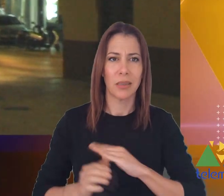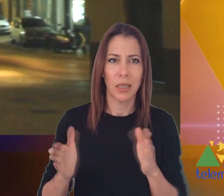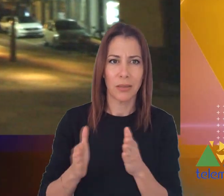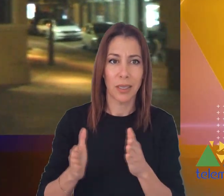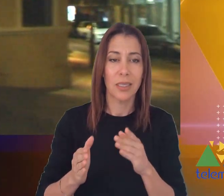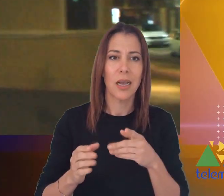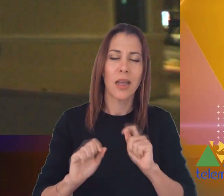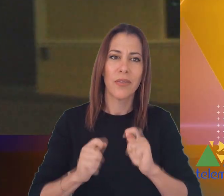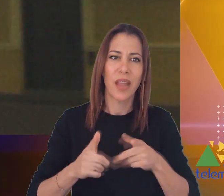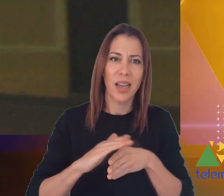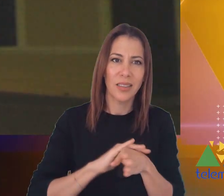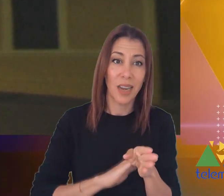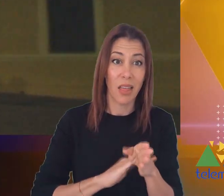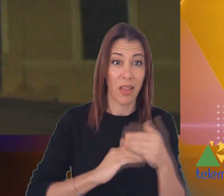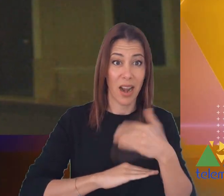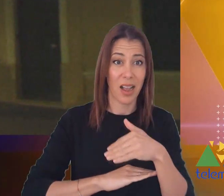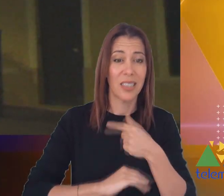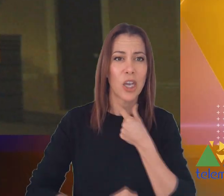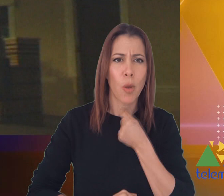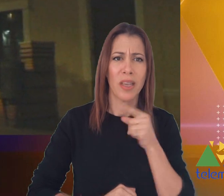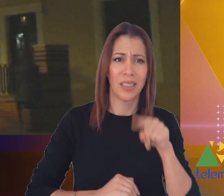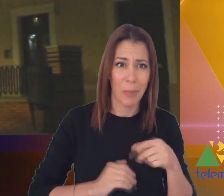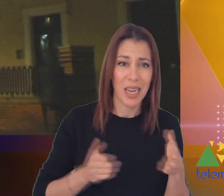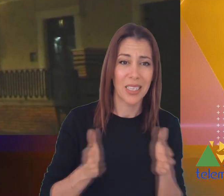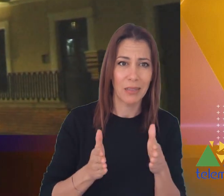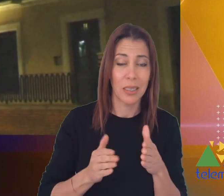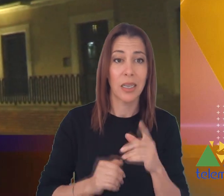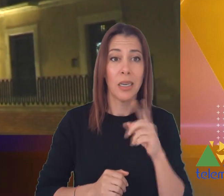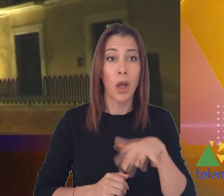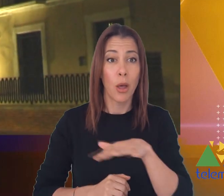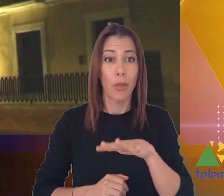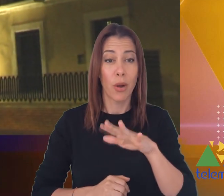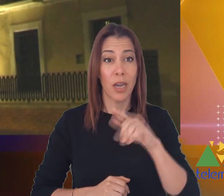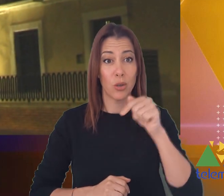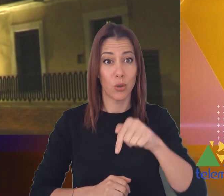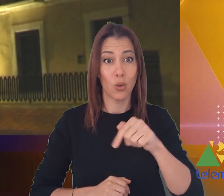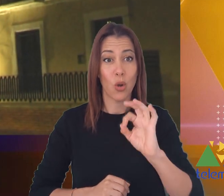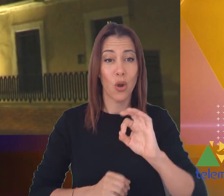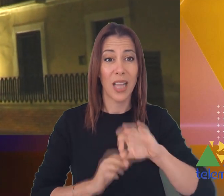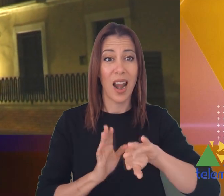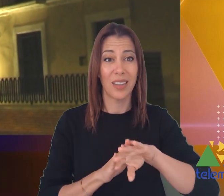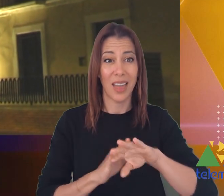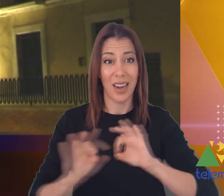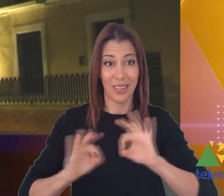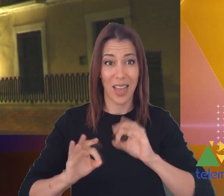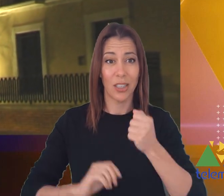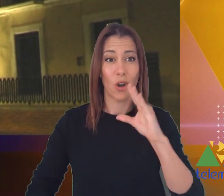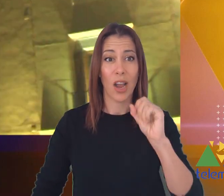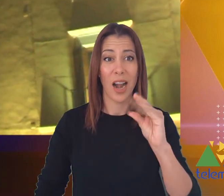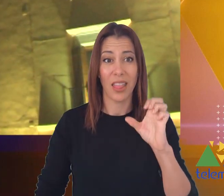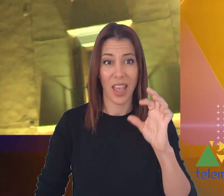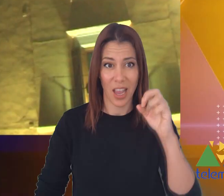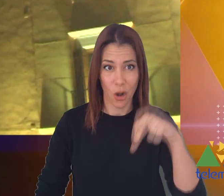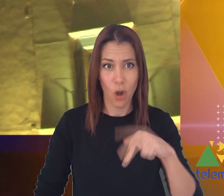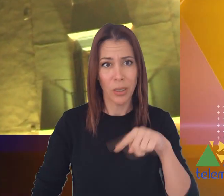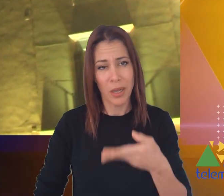que da entrada desde la calle Comedia también es estrecha, la parte sur del lateral del Calderón y el lugar de enfrente también